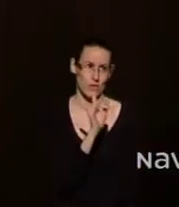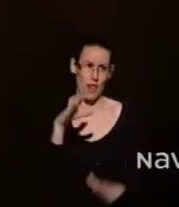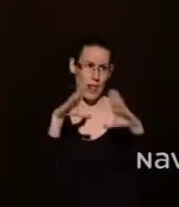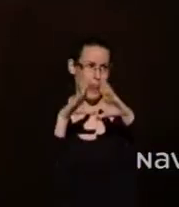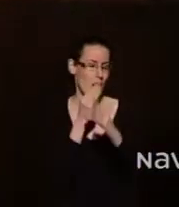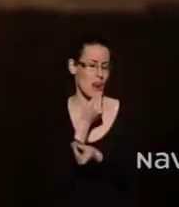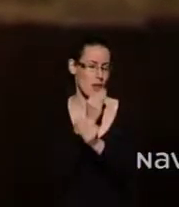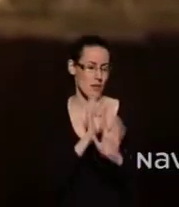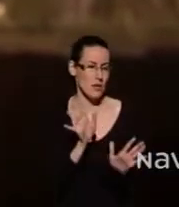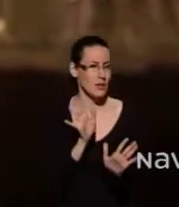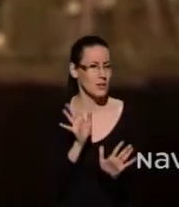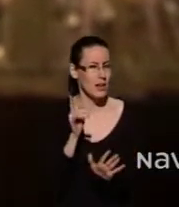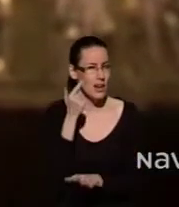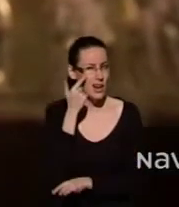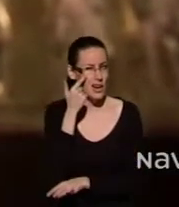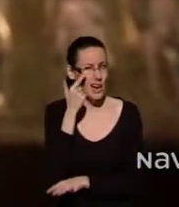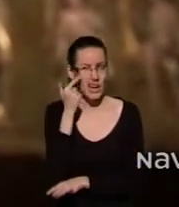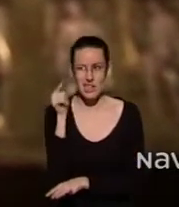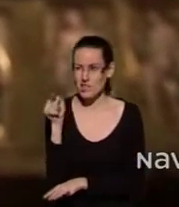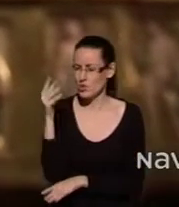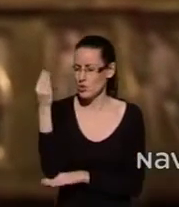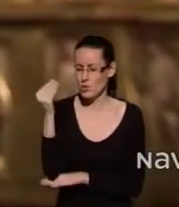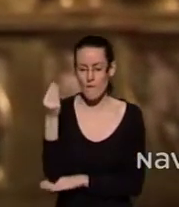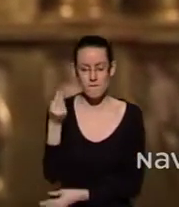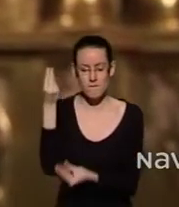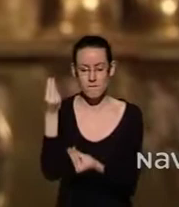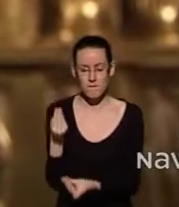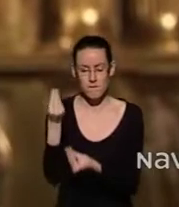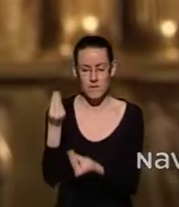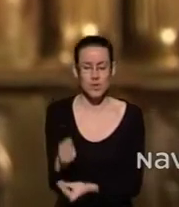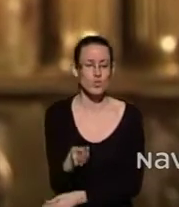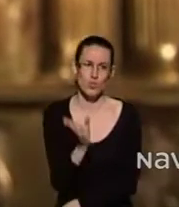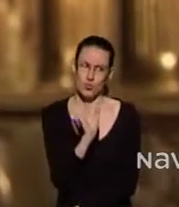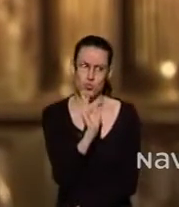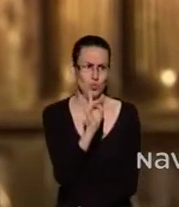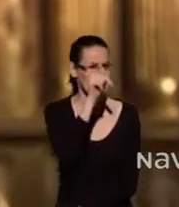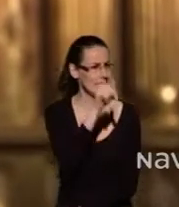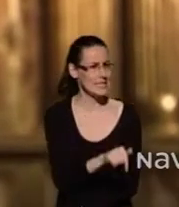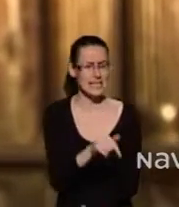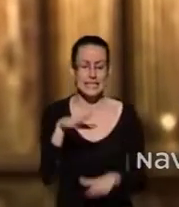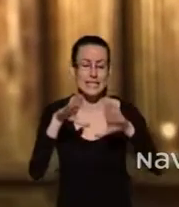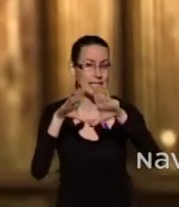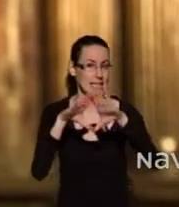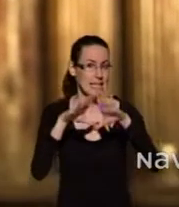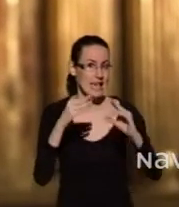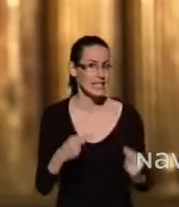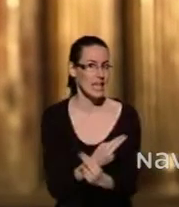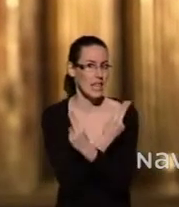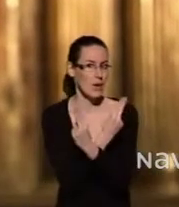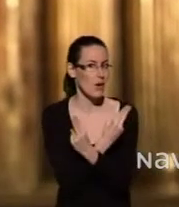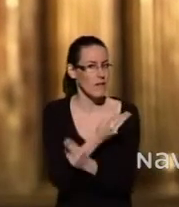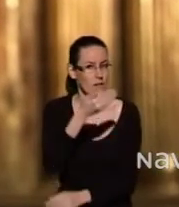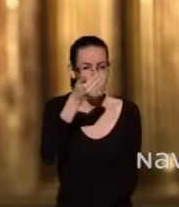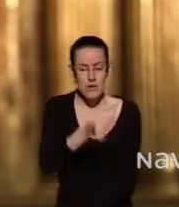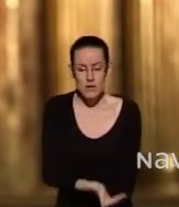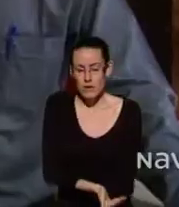joya. Sin duda alguna, esta es una de las piezas maestras de la parroquia, una de las maravillas de nuestra iglesia de Eibar. Es una custodia burgalesa de manos,